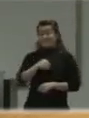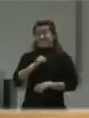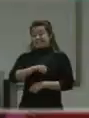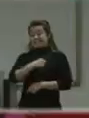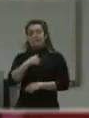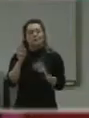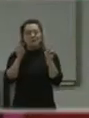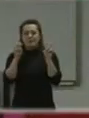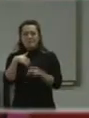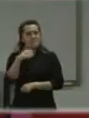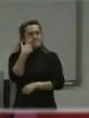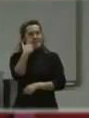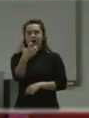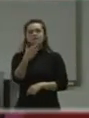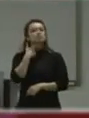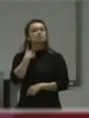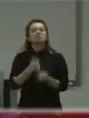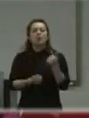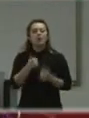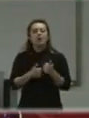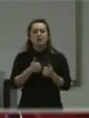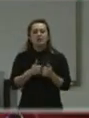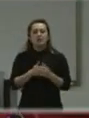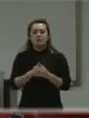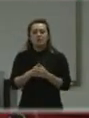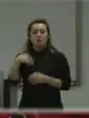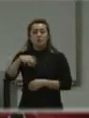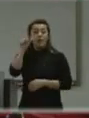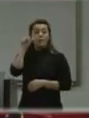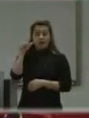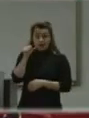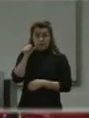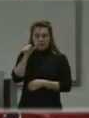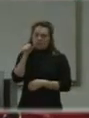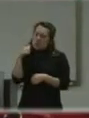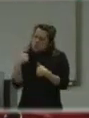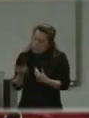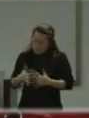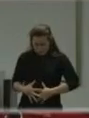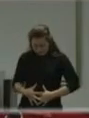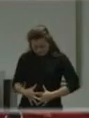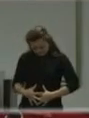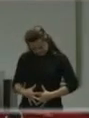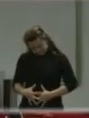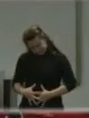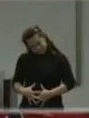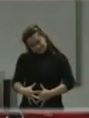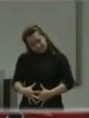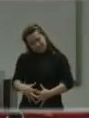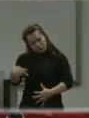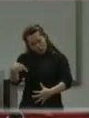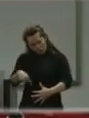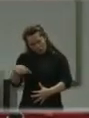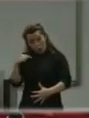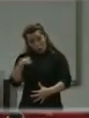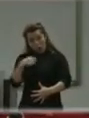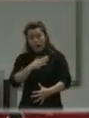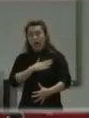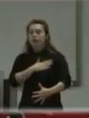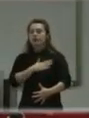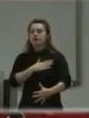más me gustó fue el embarazo como proyectarme